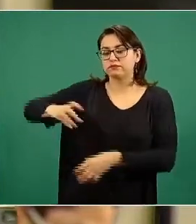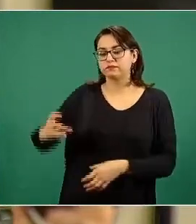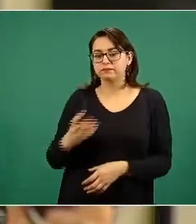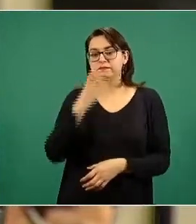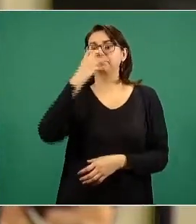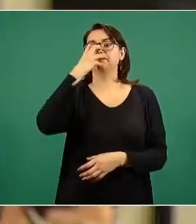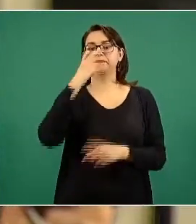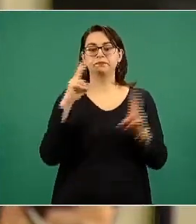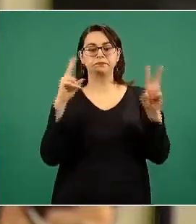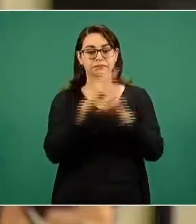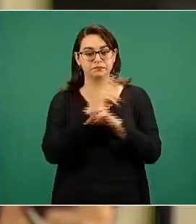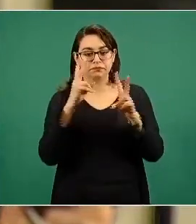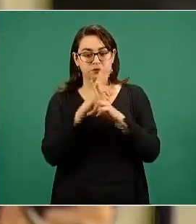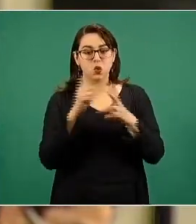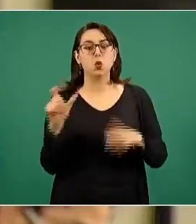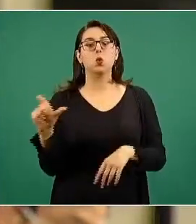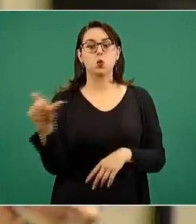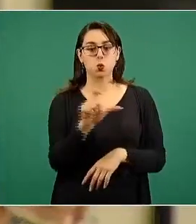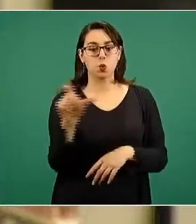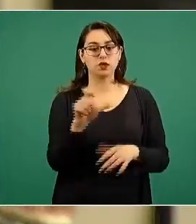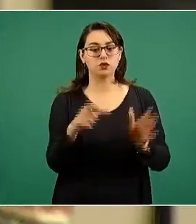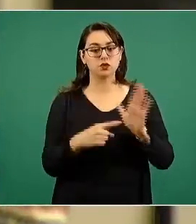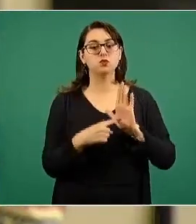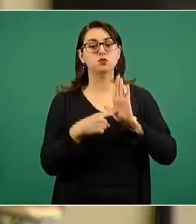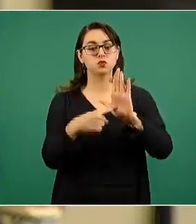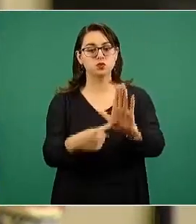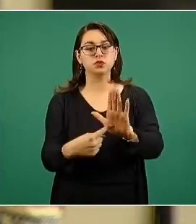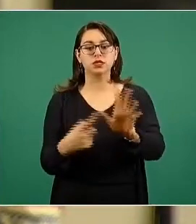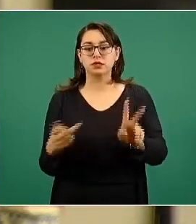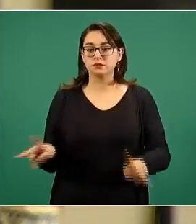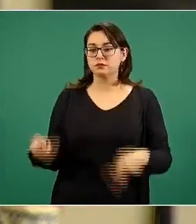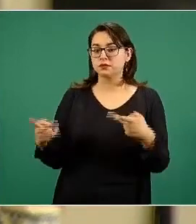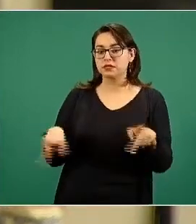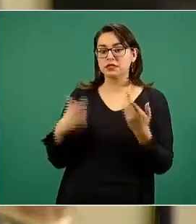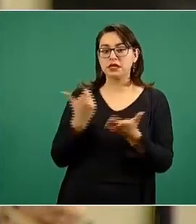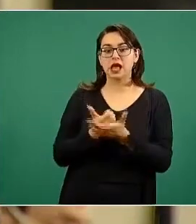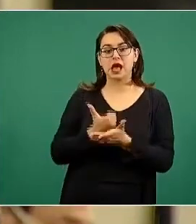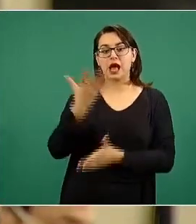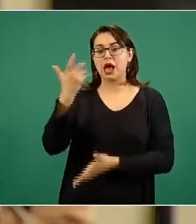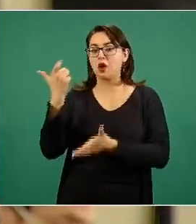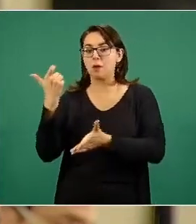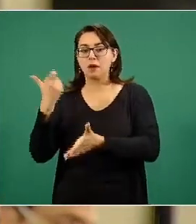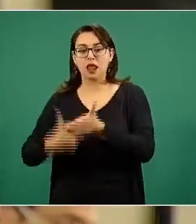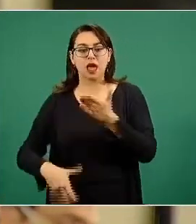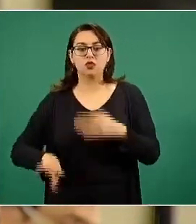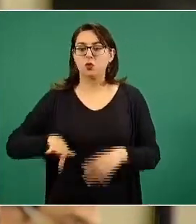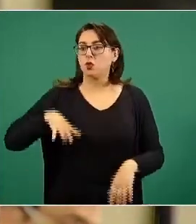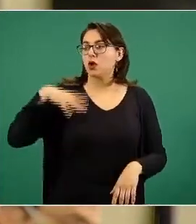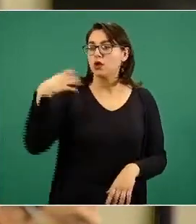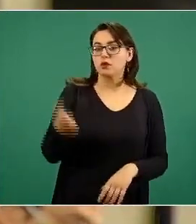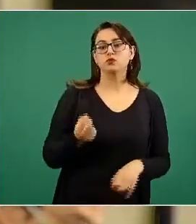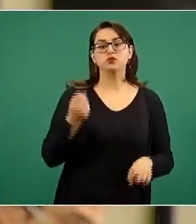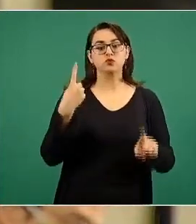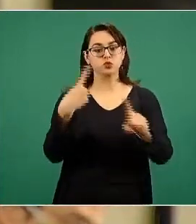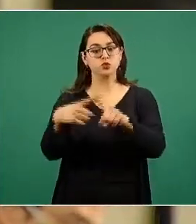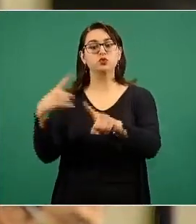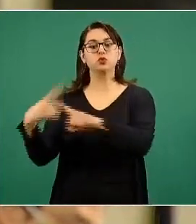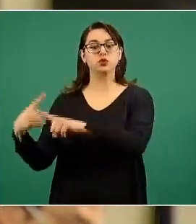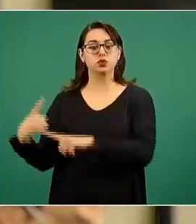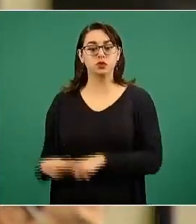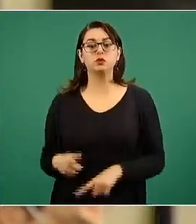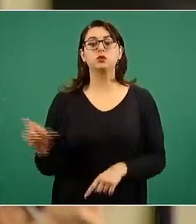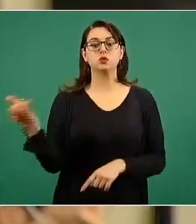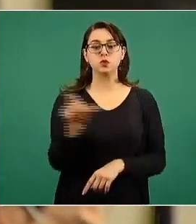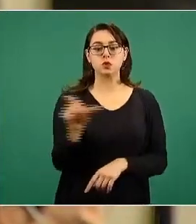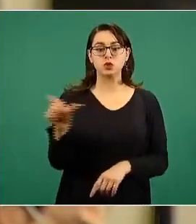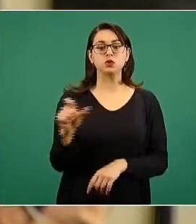famoso quién es quién en la cuestión de la venta de oxígeno? ¿Qué empresas son las que se han querido pasar de listos? Y